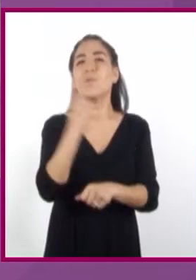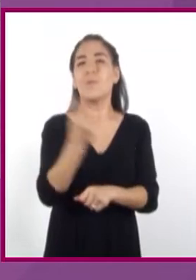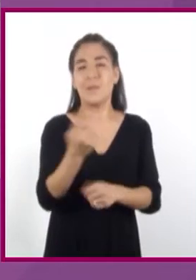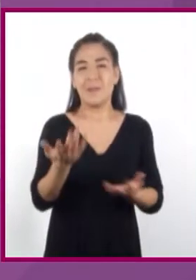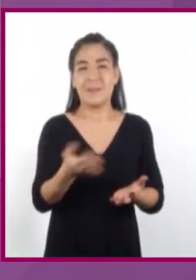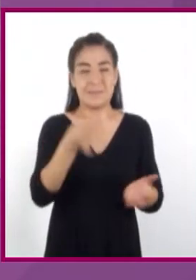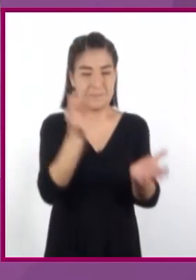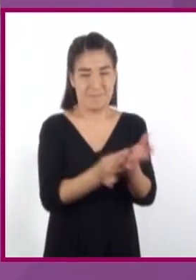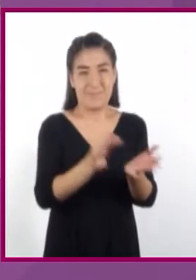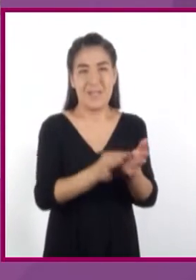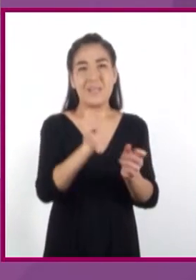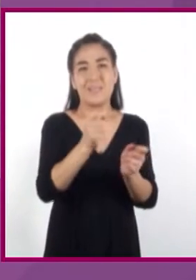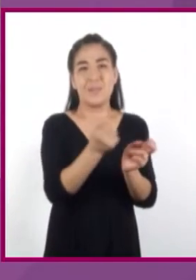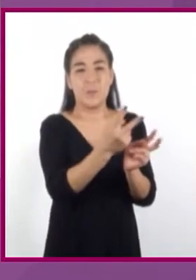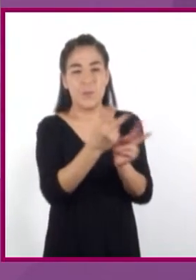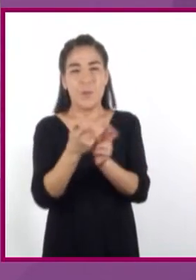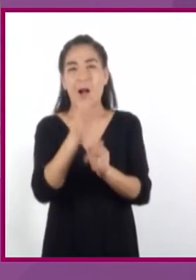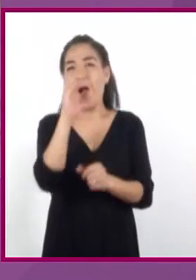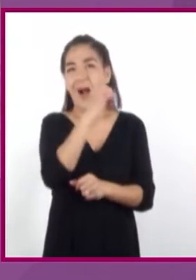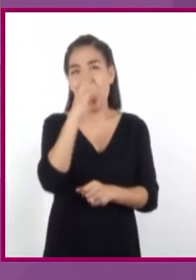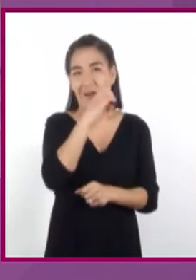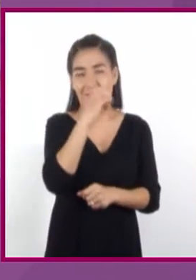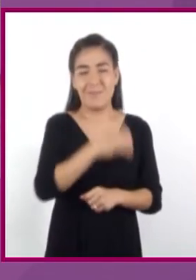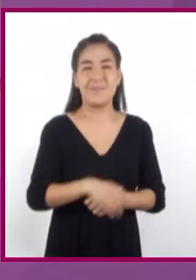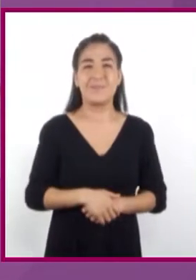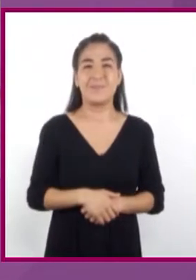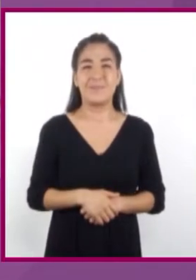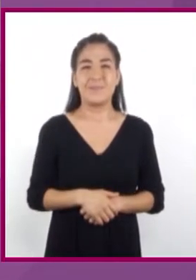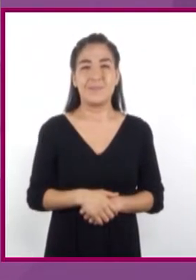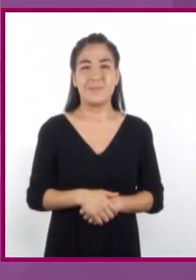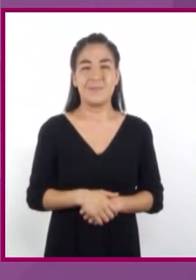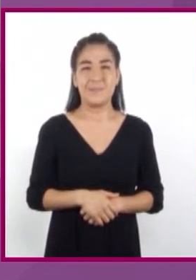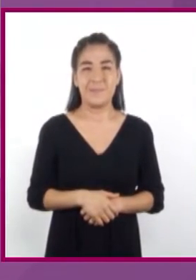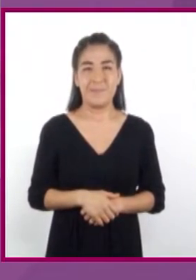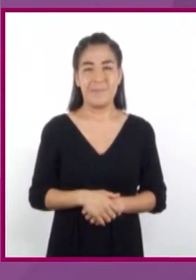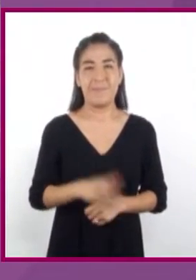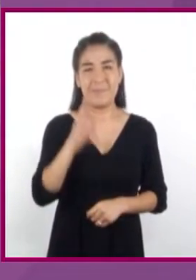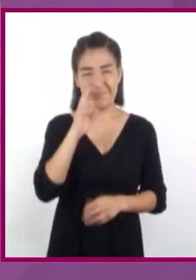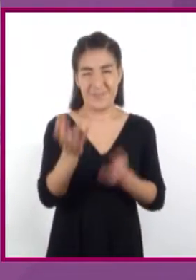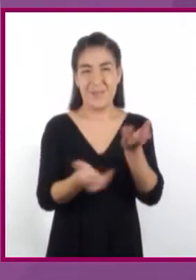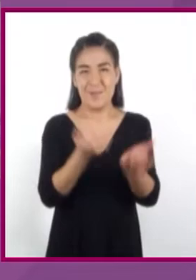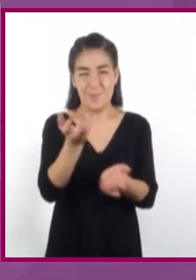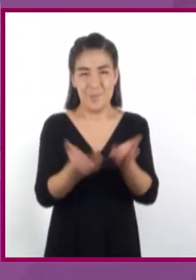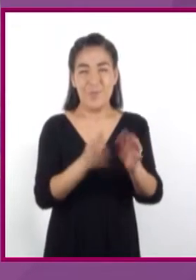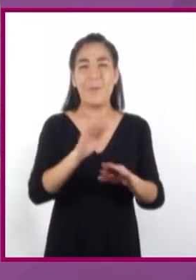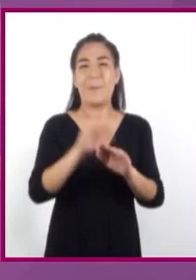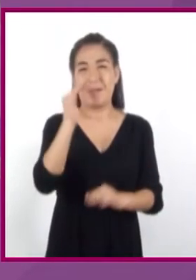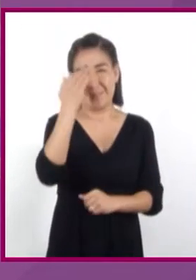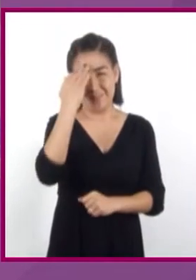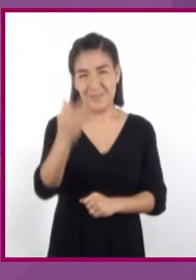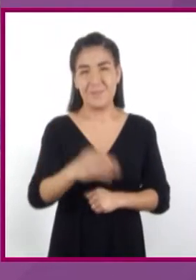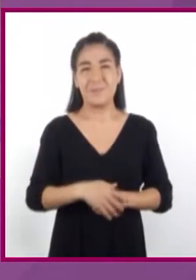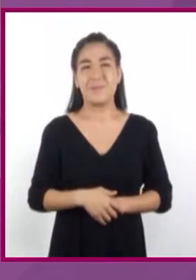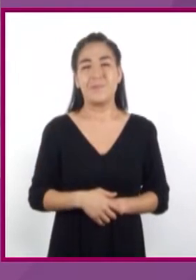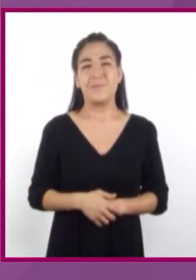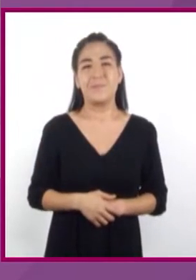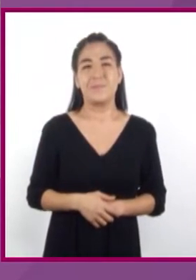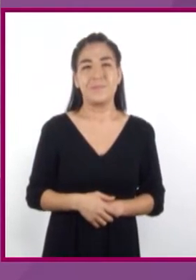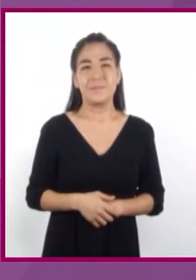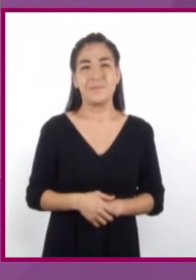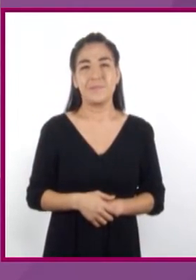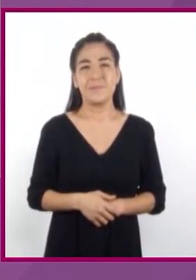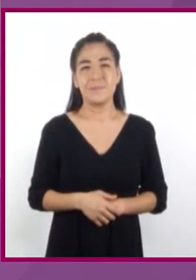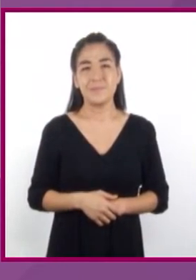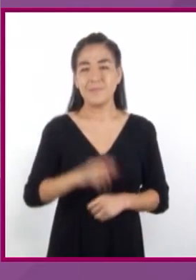el metal es conductor del calor. Ahora lo seguimos calentando un poquito más.